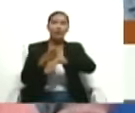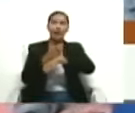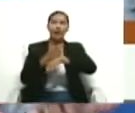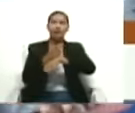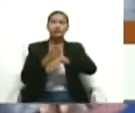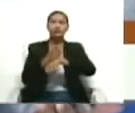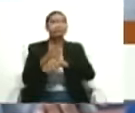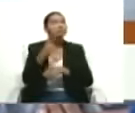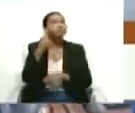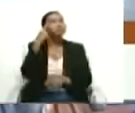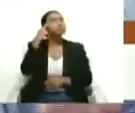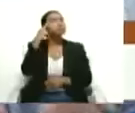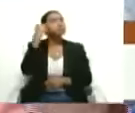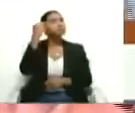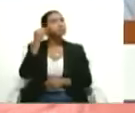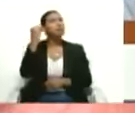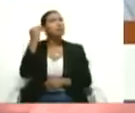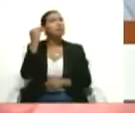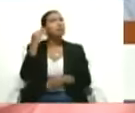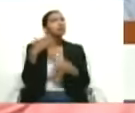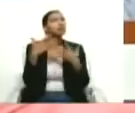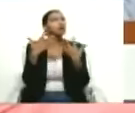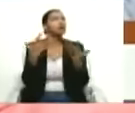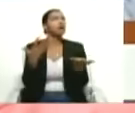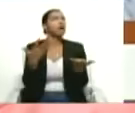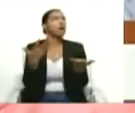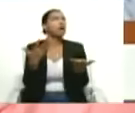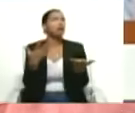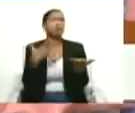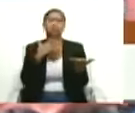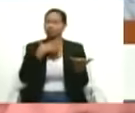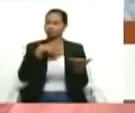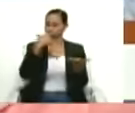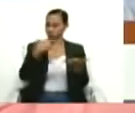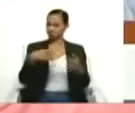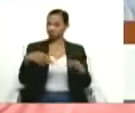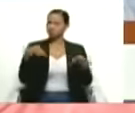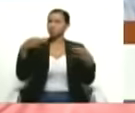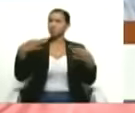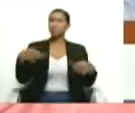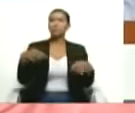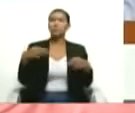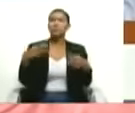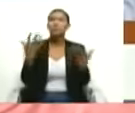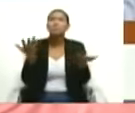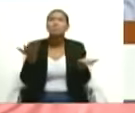exhibe como sus estándares más preciados